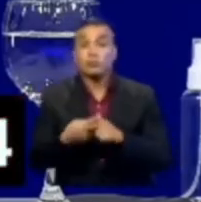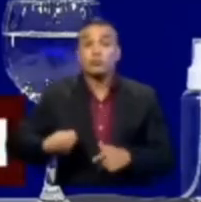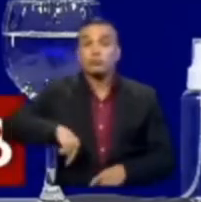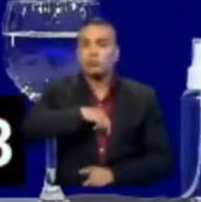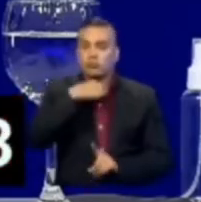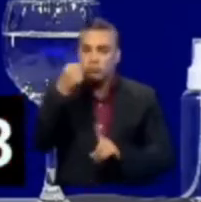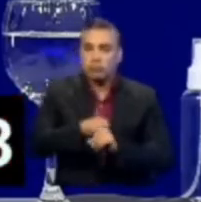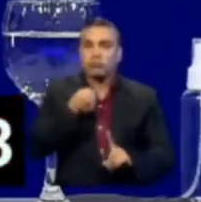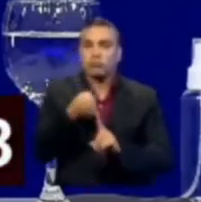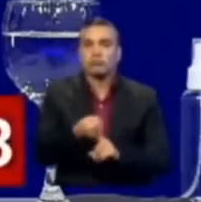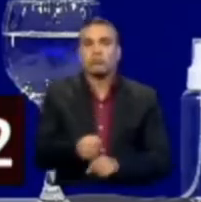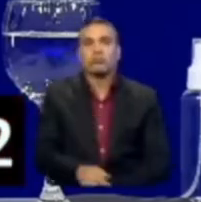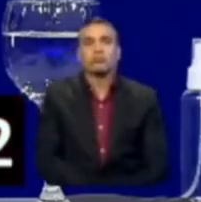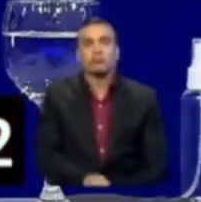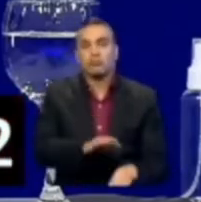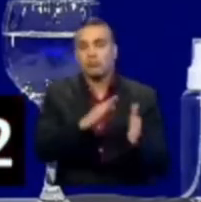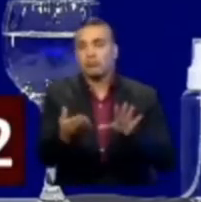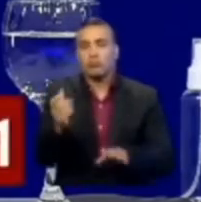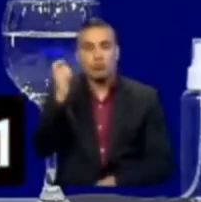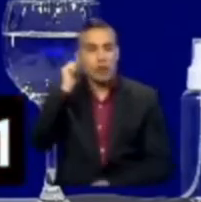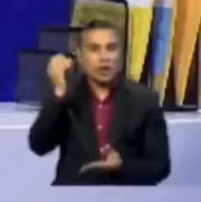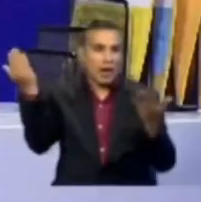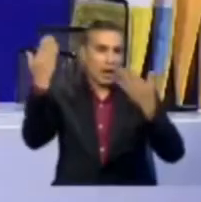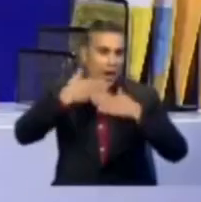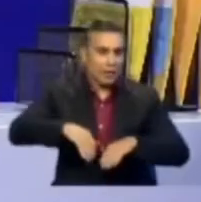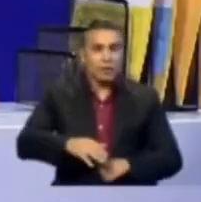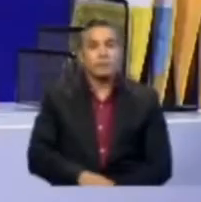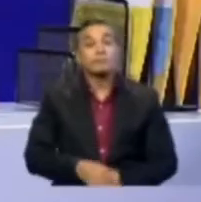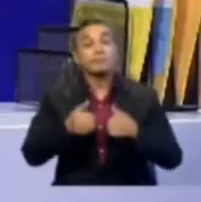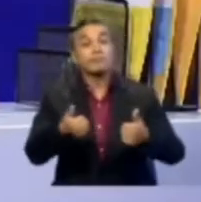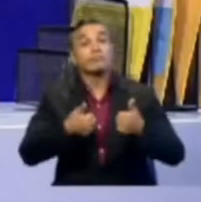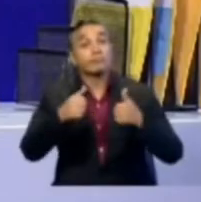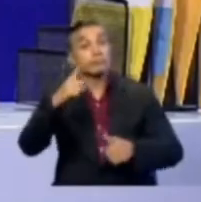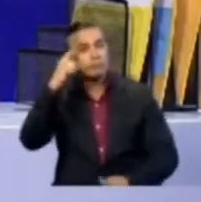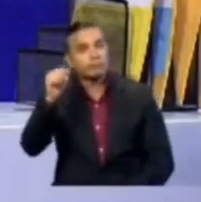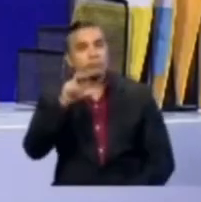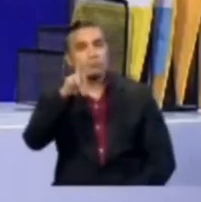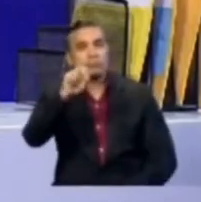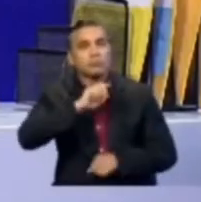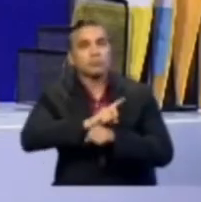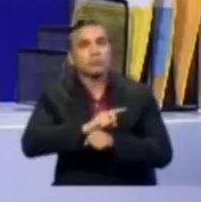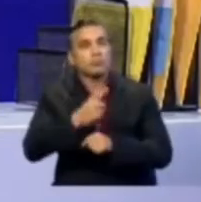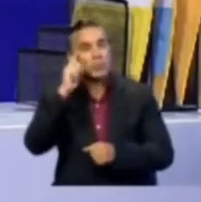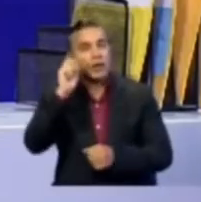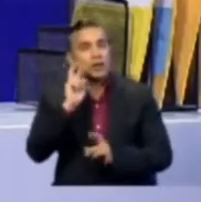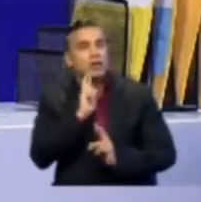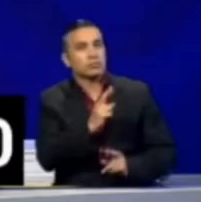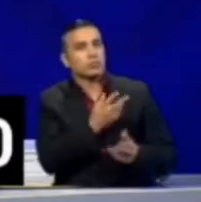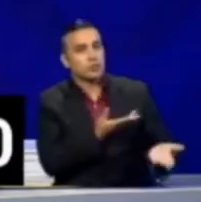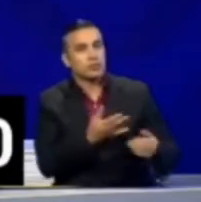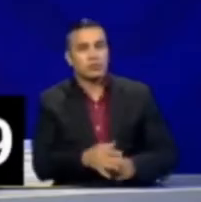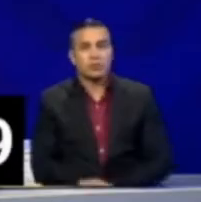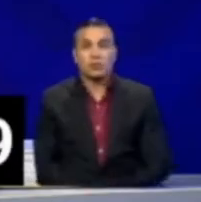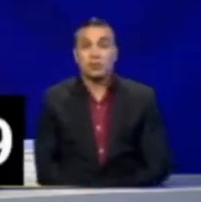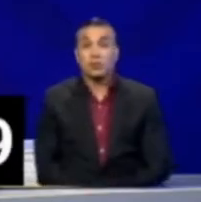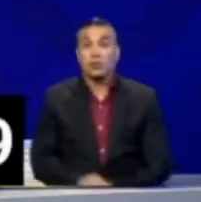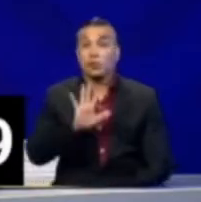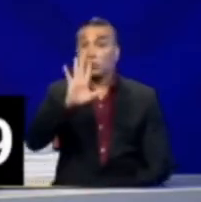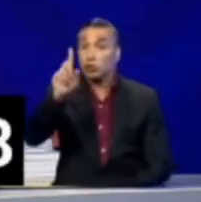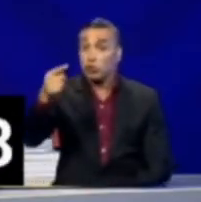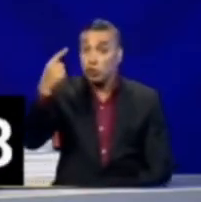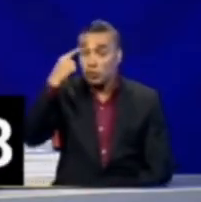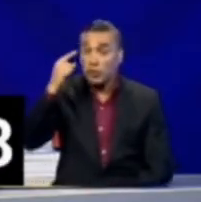combatir también los feminicidios. Candidato Lazo, tiene 30 segundos para su contrarréplica. En tu